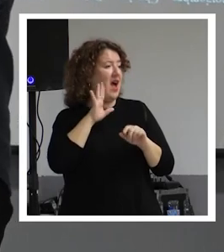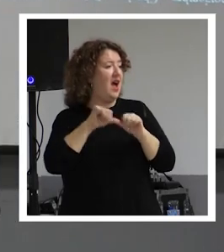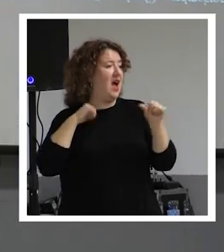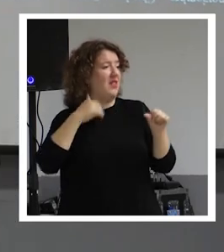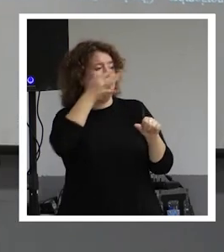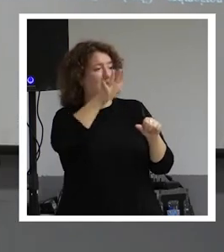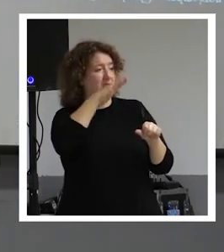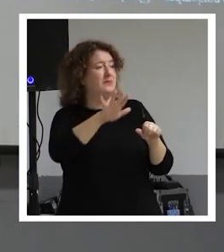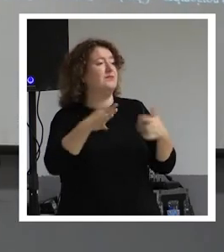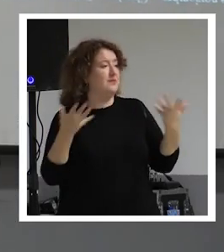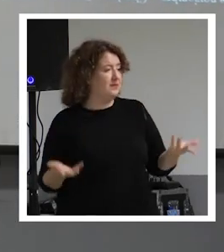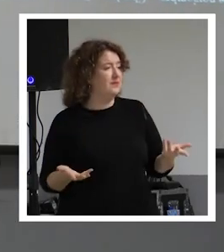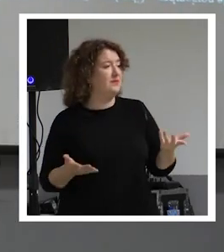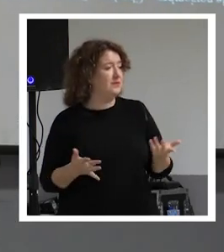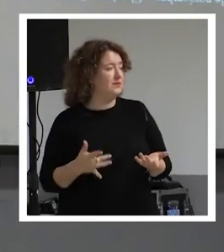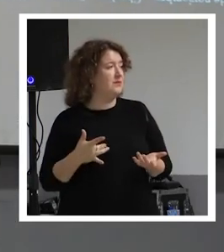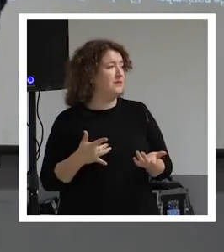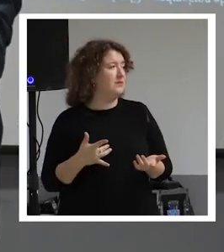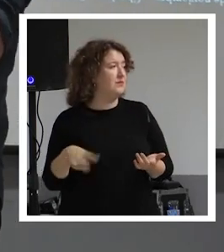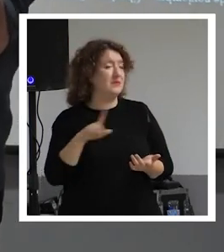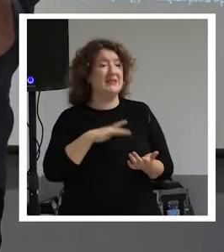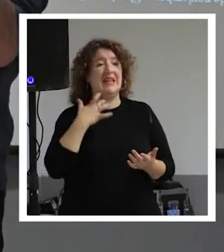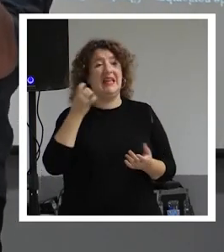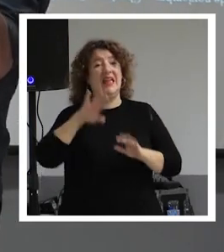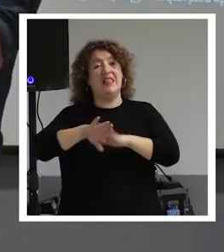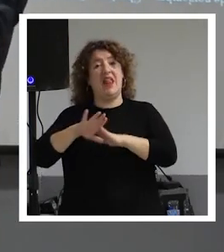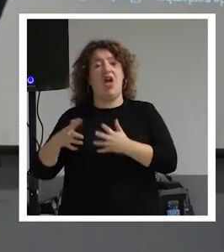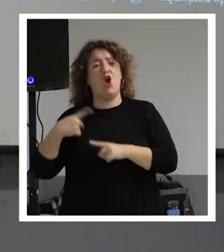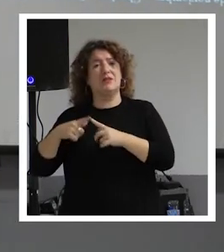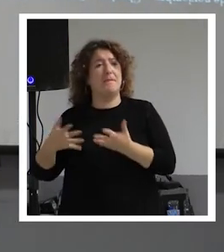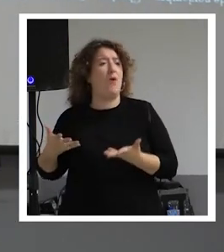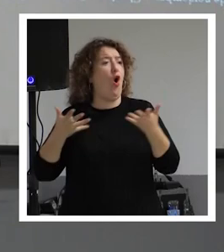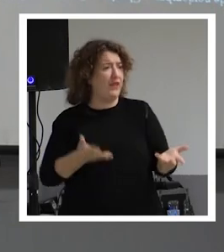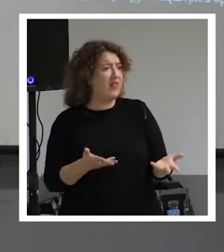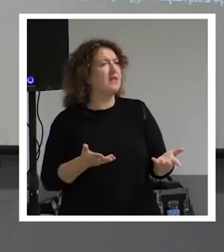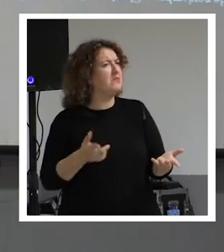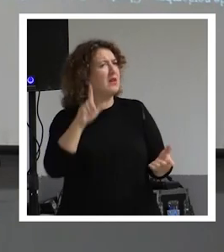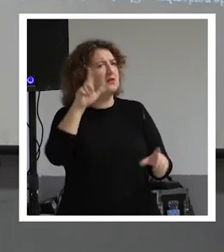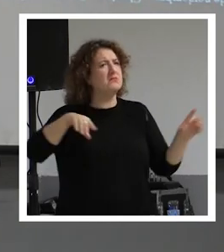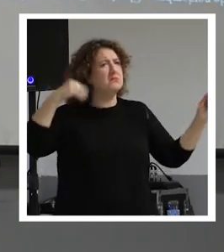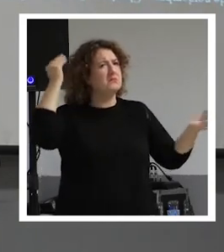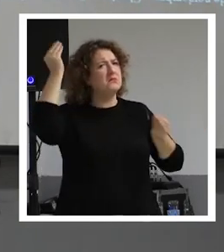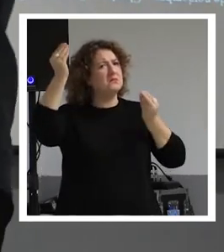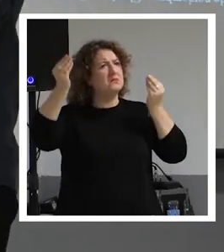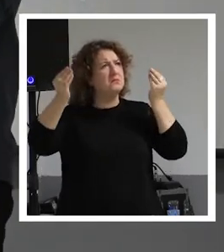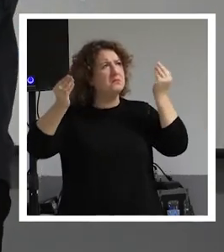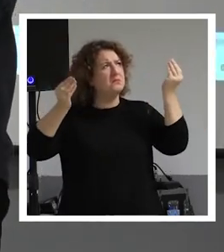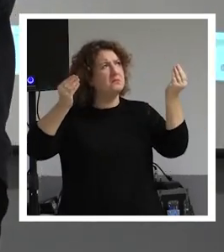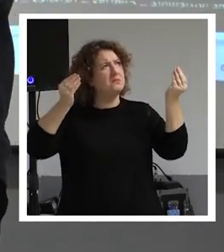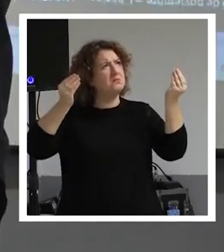pero como el pueblo no participó de la construcción de los mecanismos de resolución de los problemas de